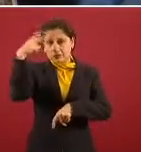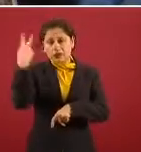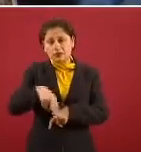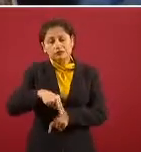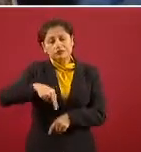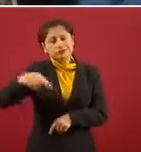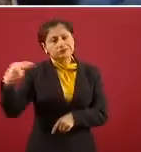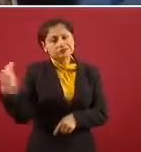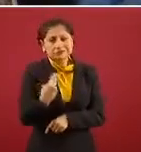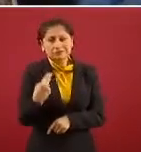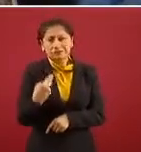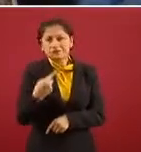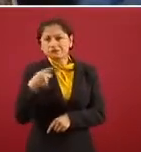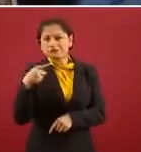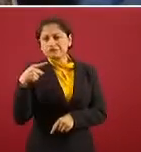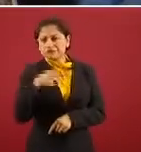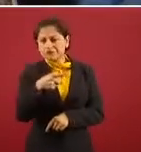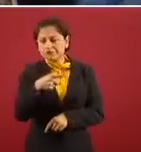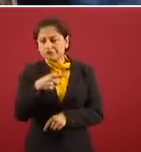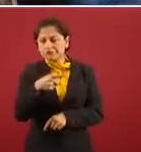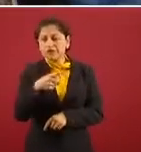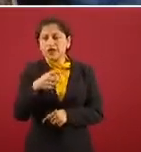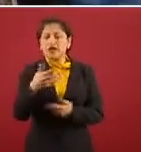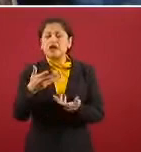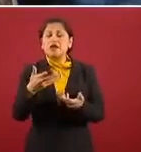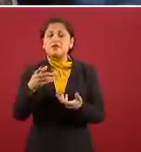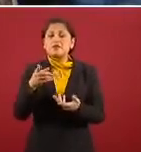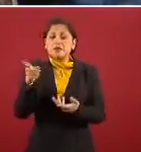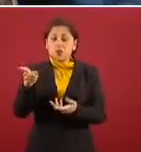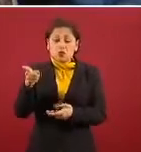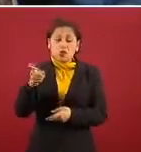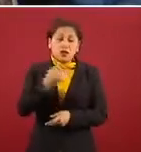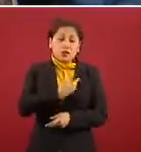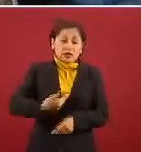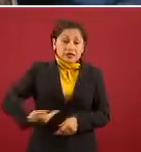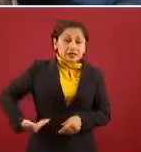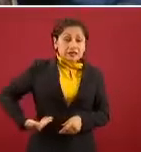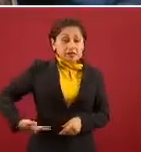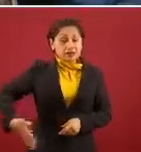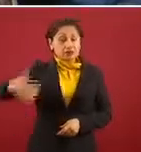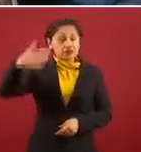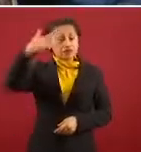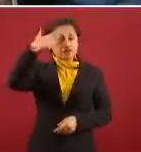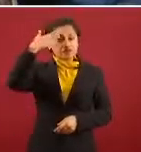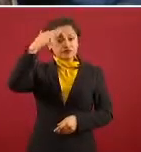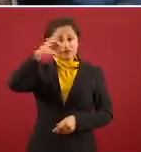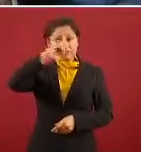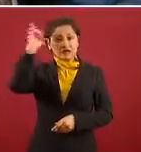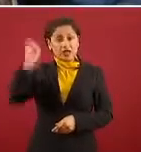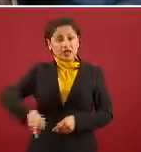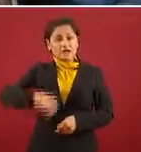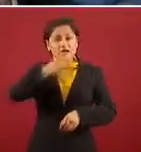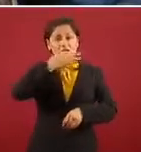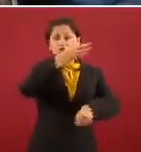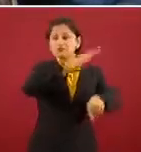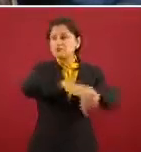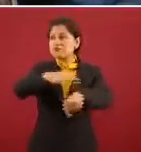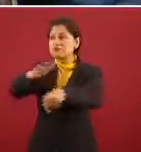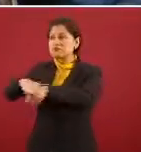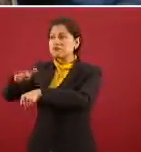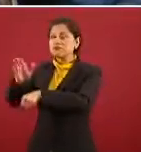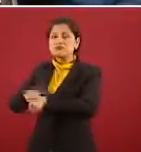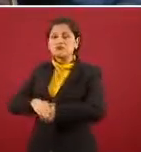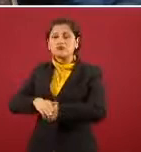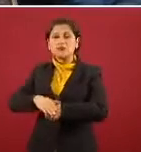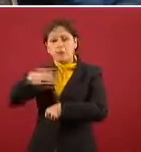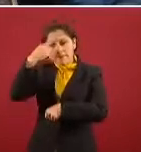mensaje del jefe de Estado que nos dé la confianza y la seguridad de que triunfaremos si todos jalamos parejos hacia un